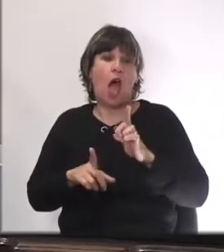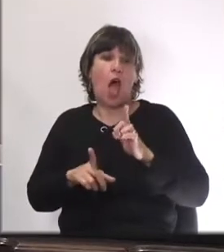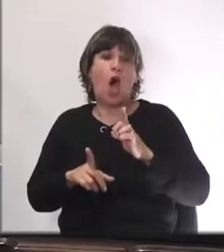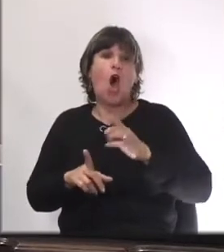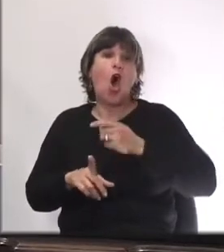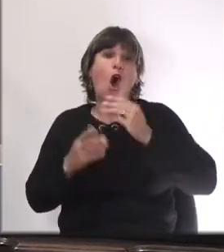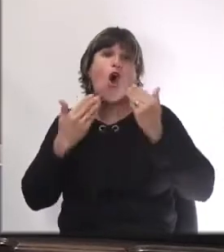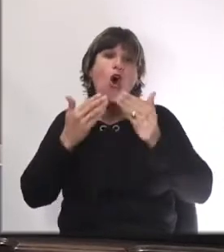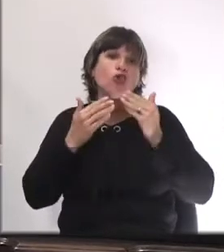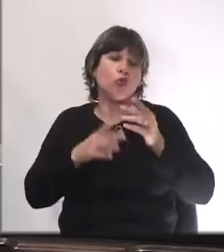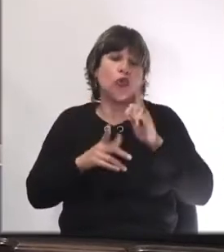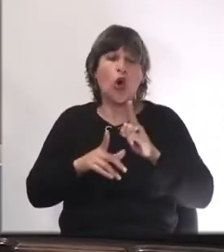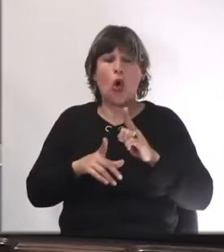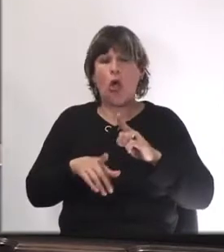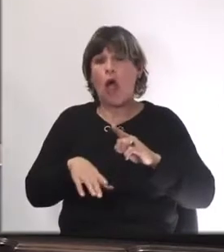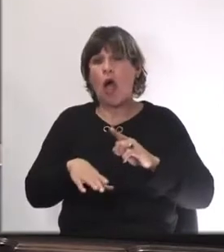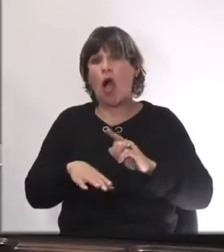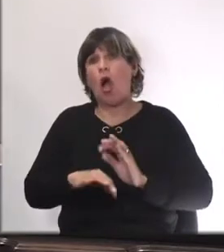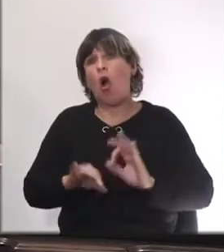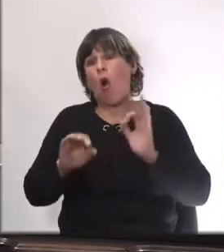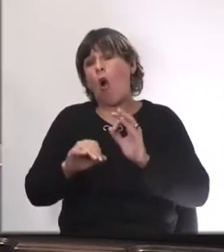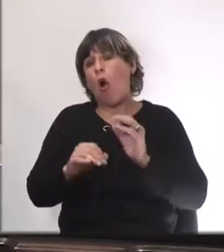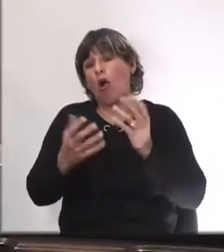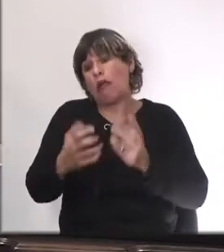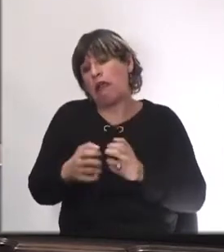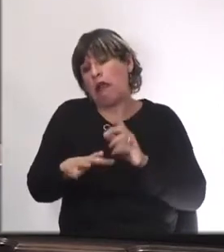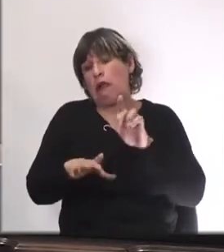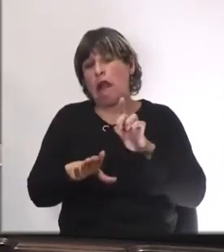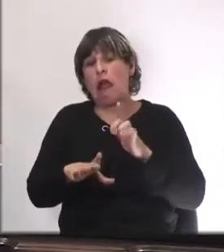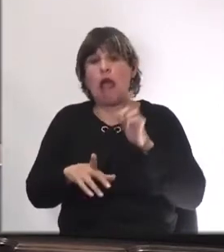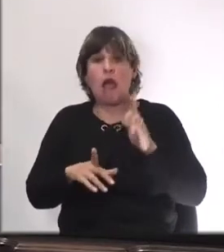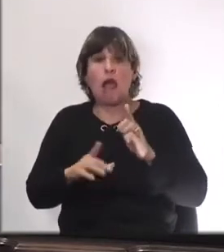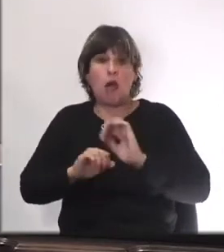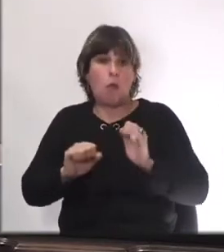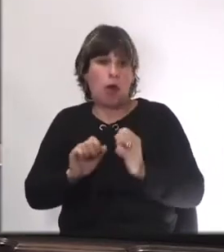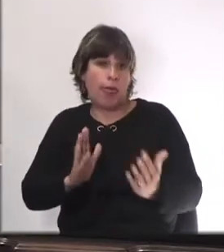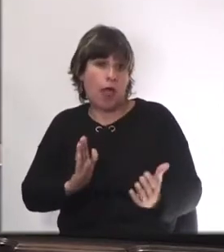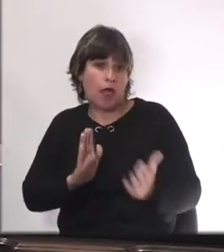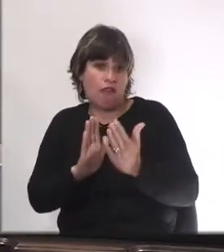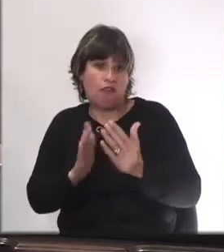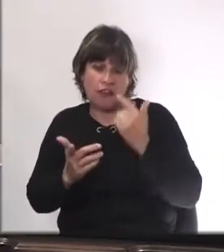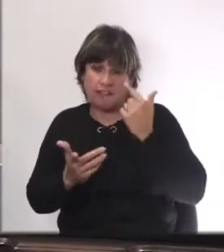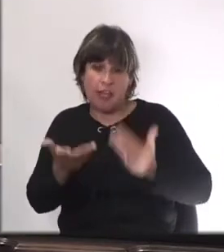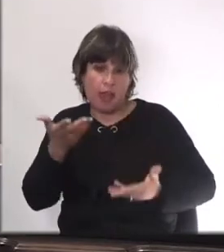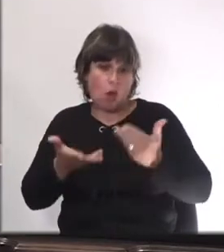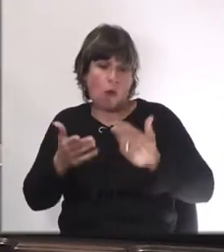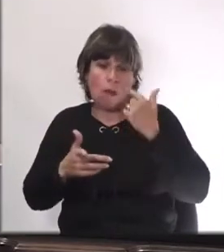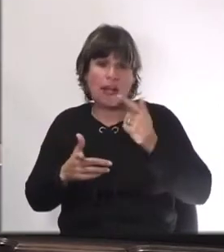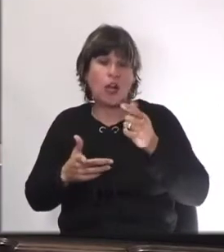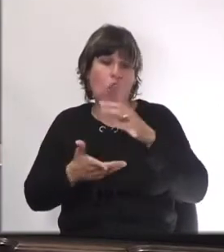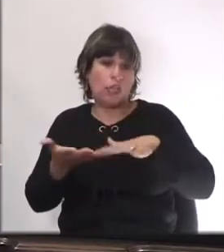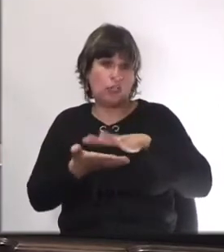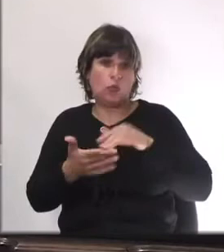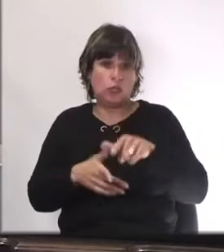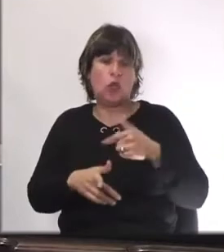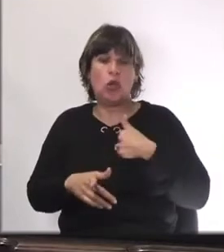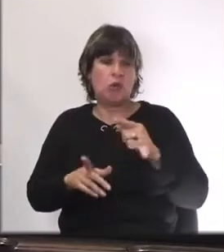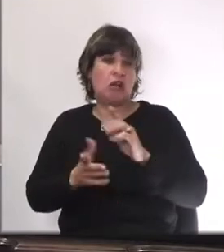consultora o quien quiera pueda contrastarlo con lo que efectivamente sucede. Bueno, nada de eso